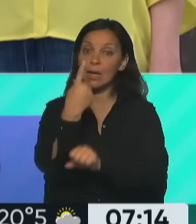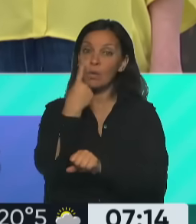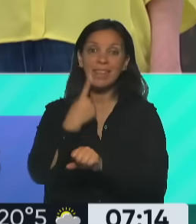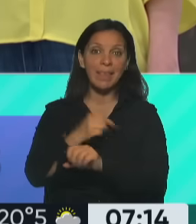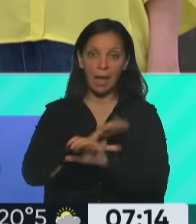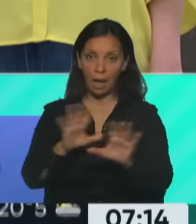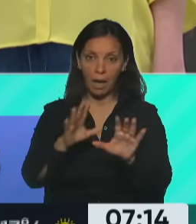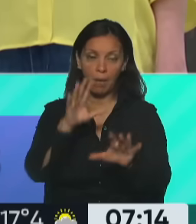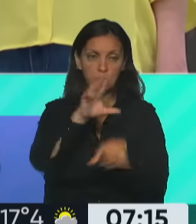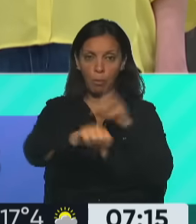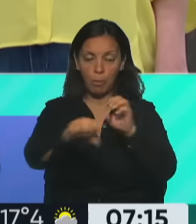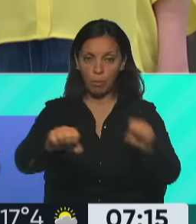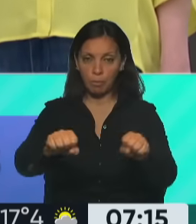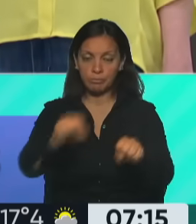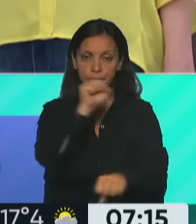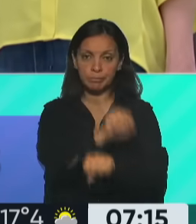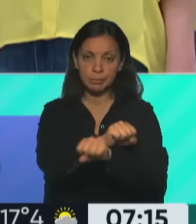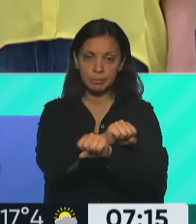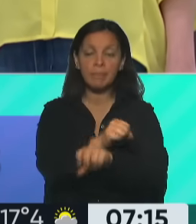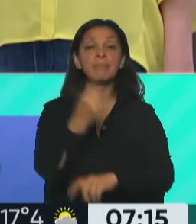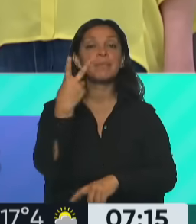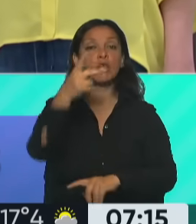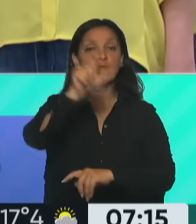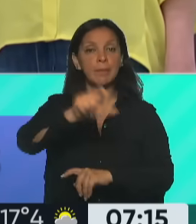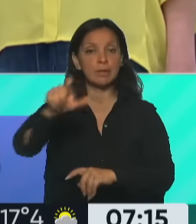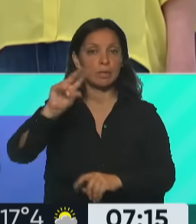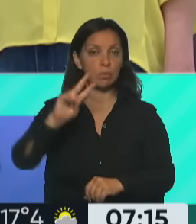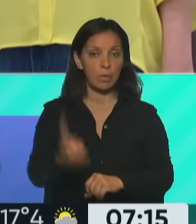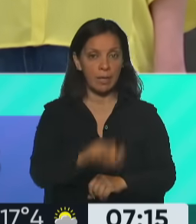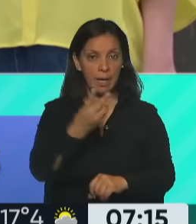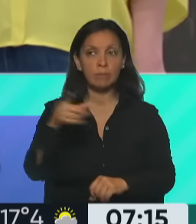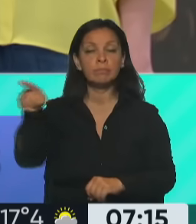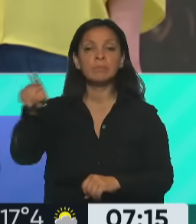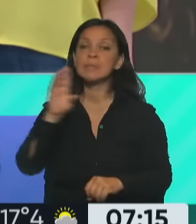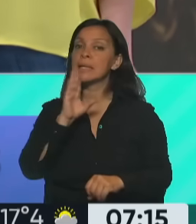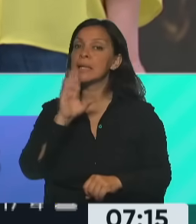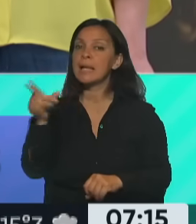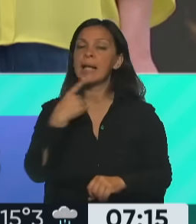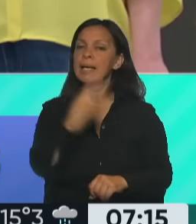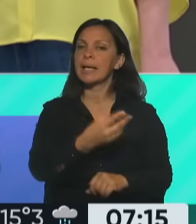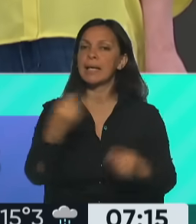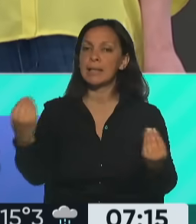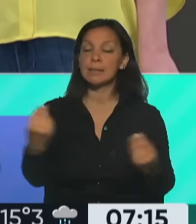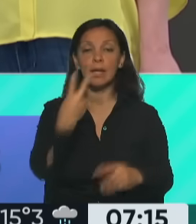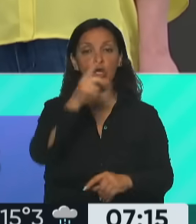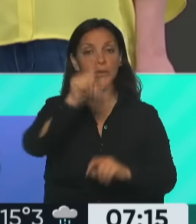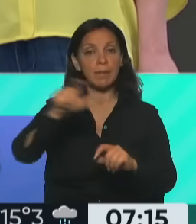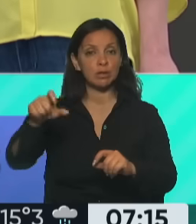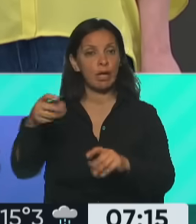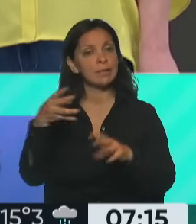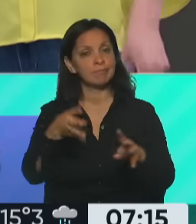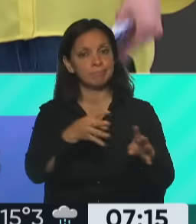que decirlo, y de hecho se produjeron 2 muertos. Lo que dice Israel, dice son 2 combatientes, pero Al-Fatah, que